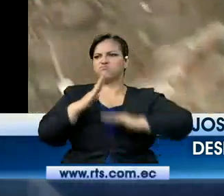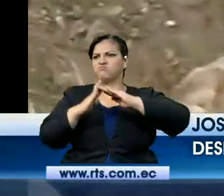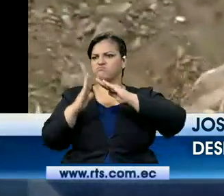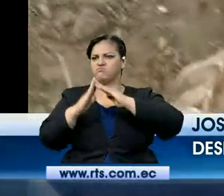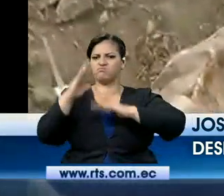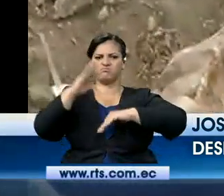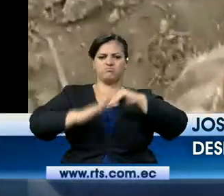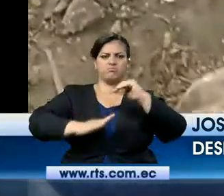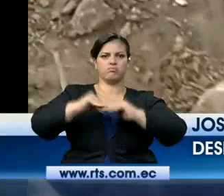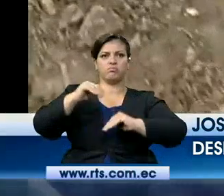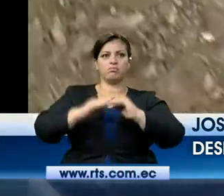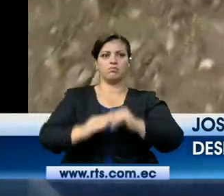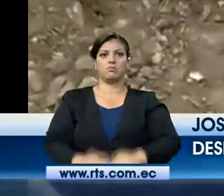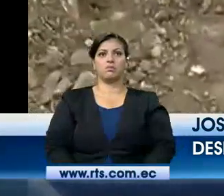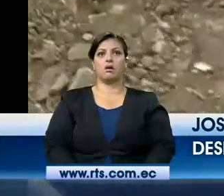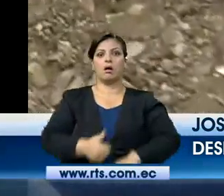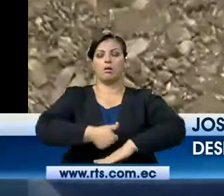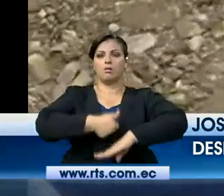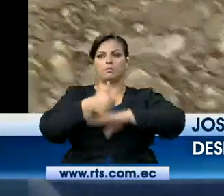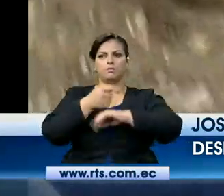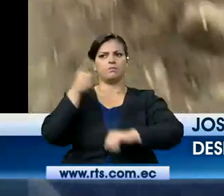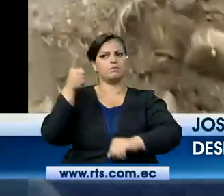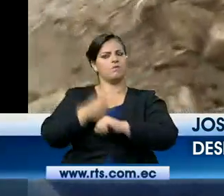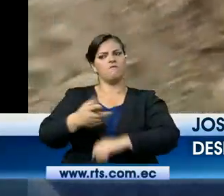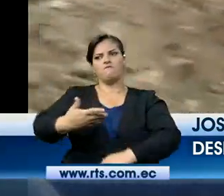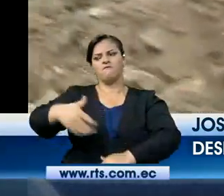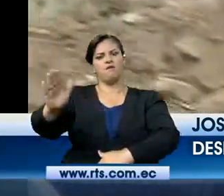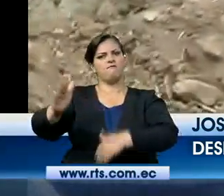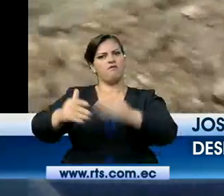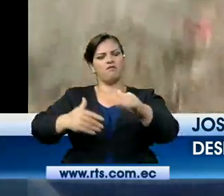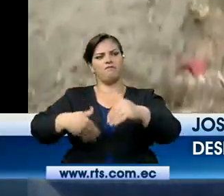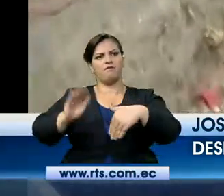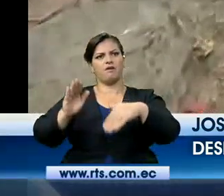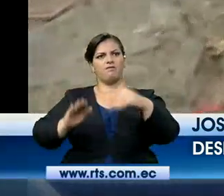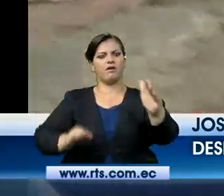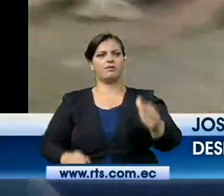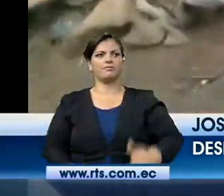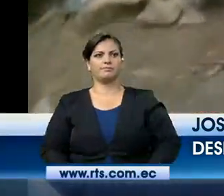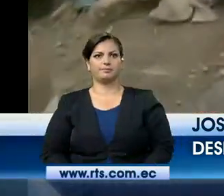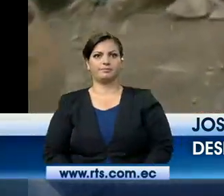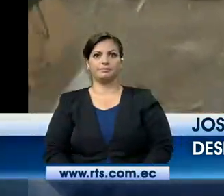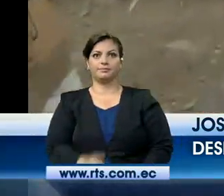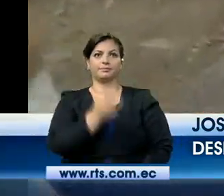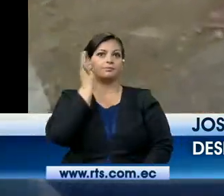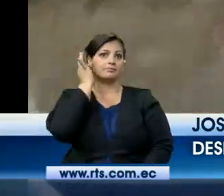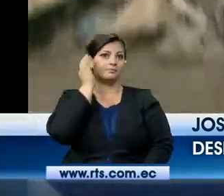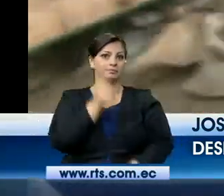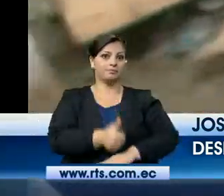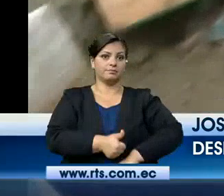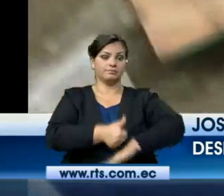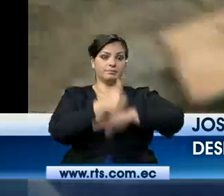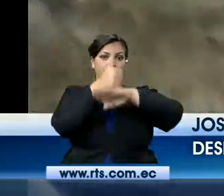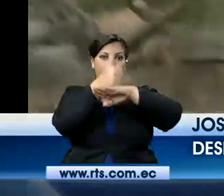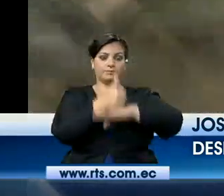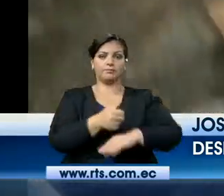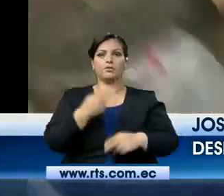de esta propiedad. Por acá contamos ya con la presencia de la comisaria Ginger Coello.